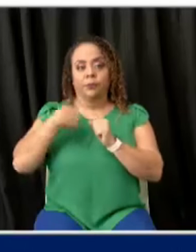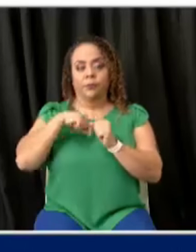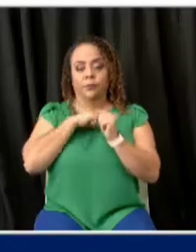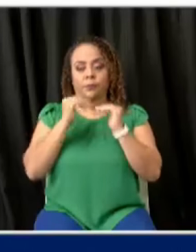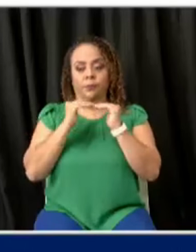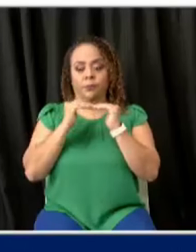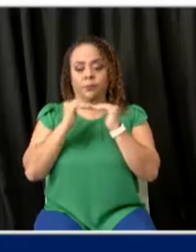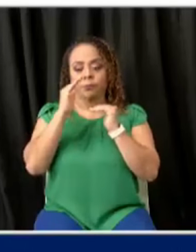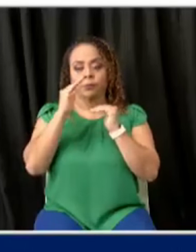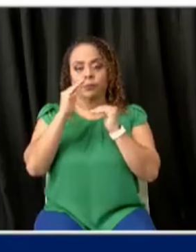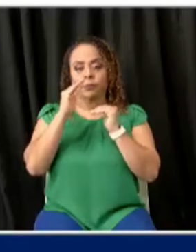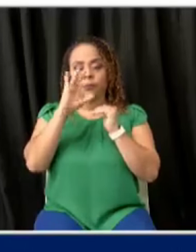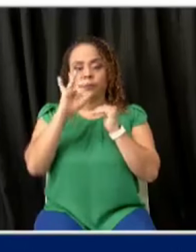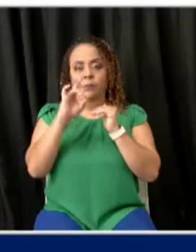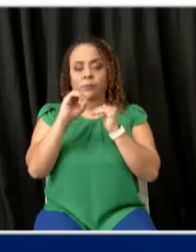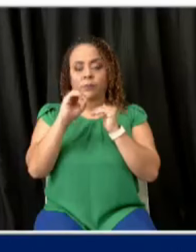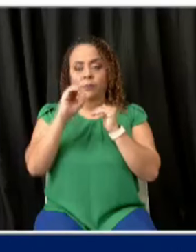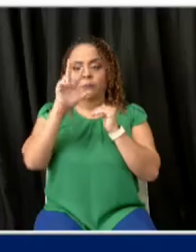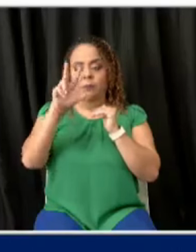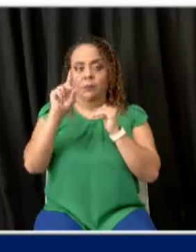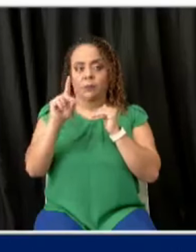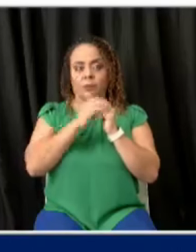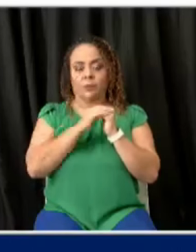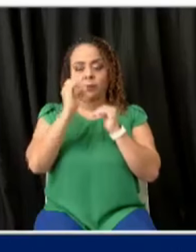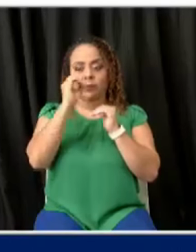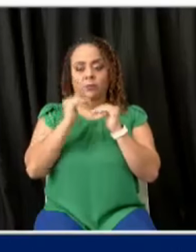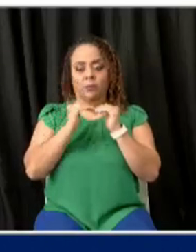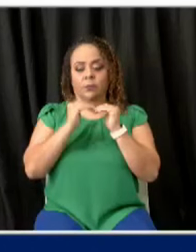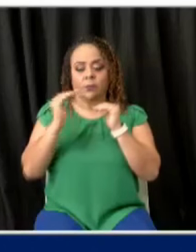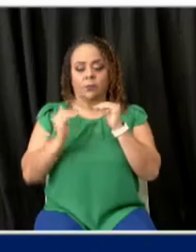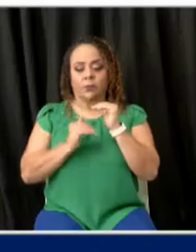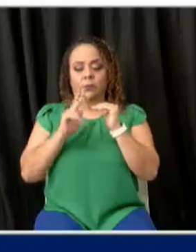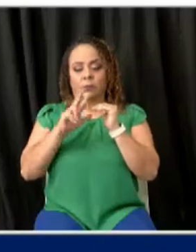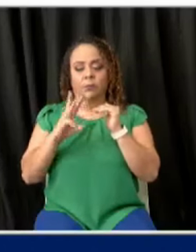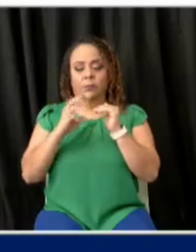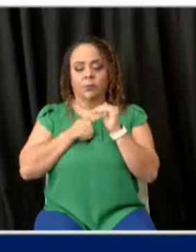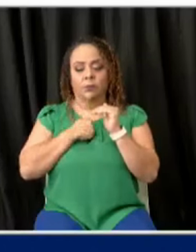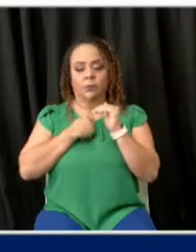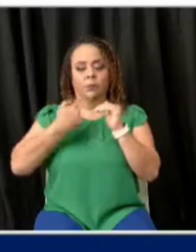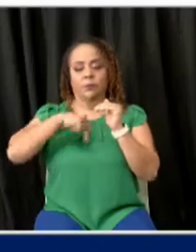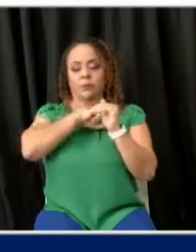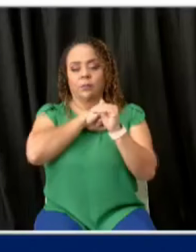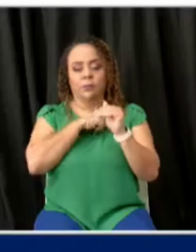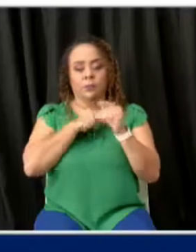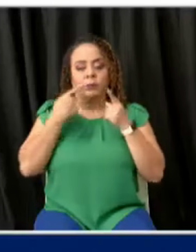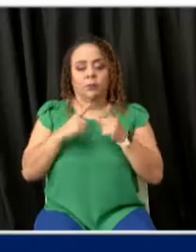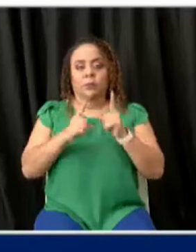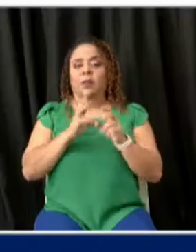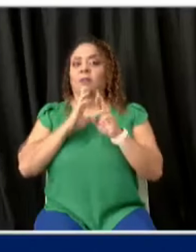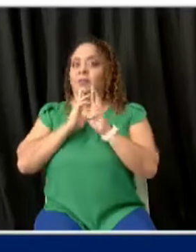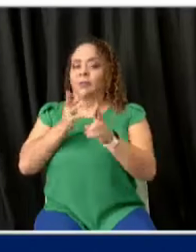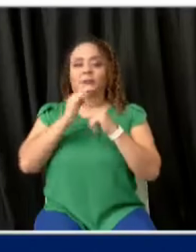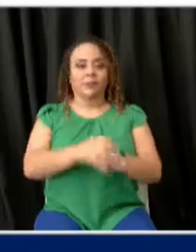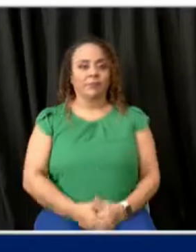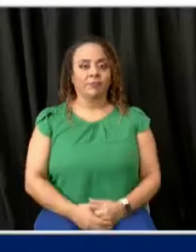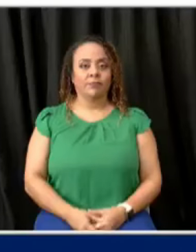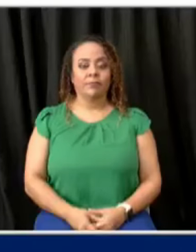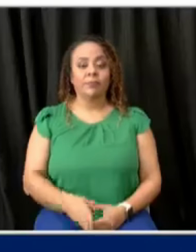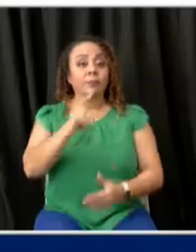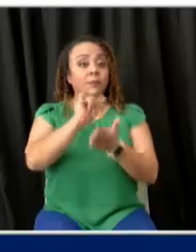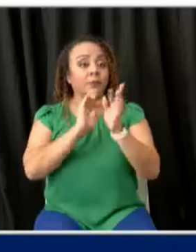grado hacia adelante, hacia los 38 o hacia los 36, nosotros vamos a generar una respuesta. Y